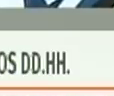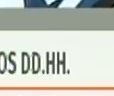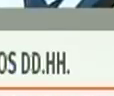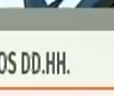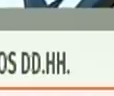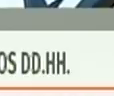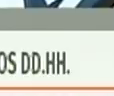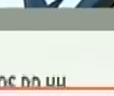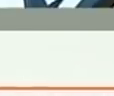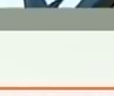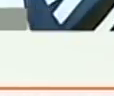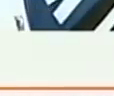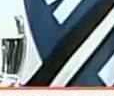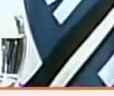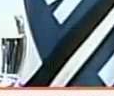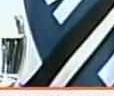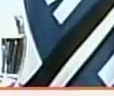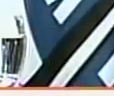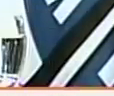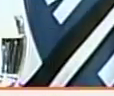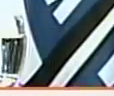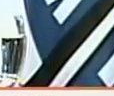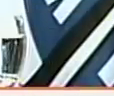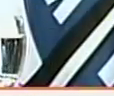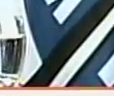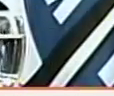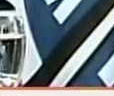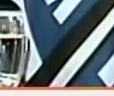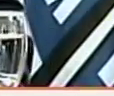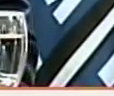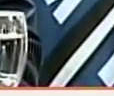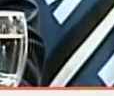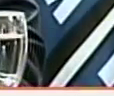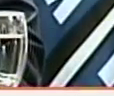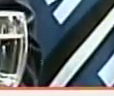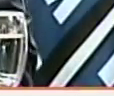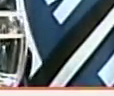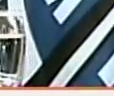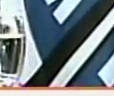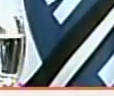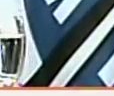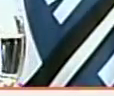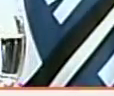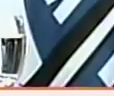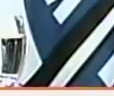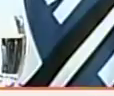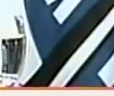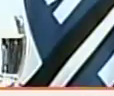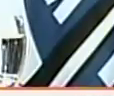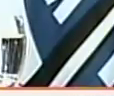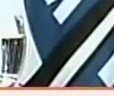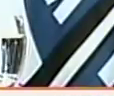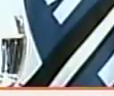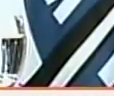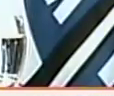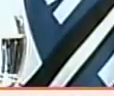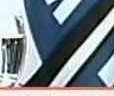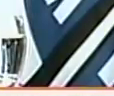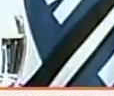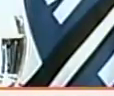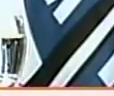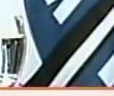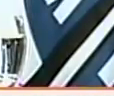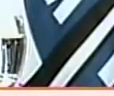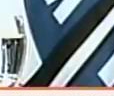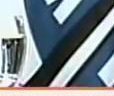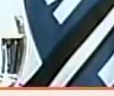pueblo, Alfredo Ruiz, igualmente la doctora y monja de larga data